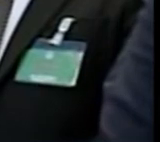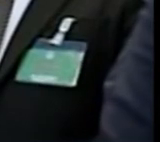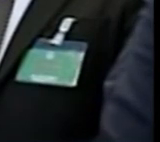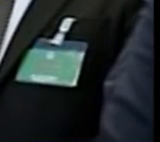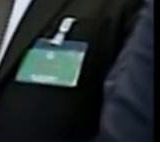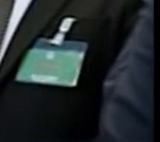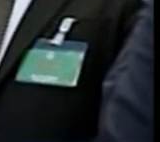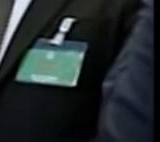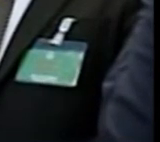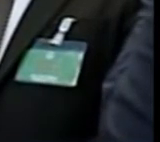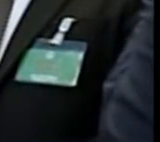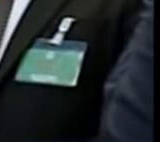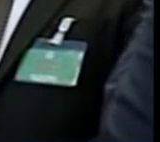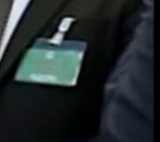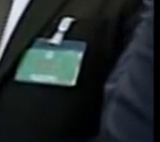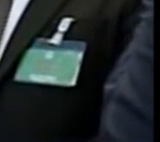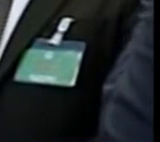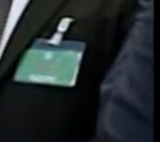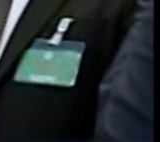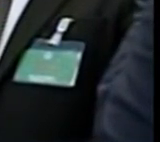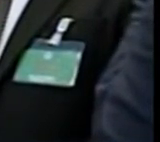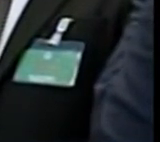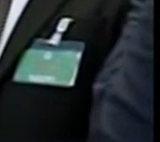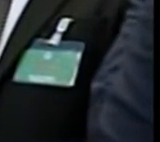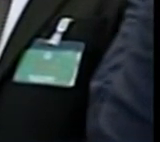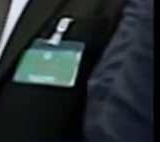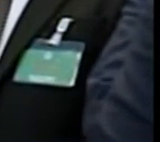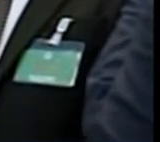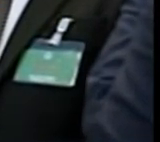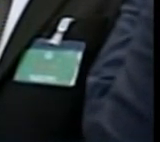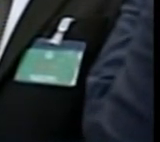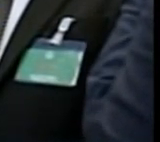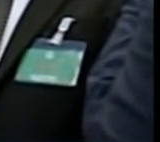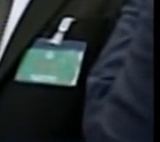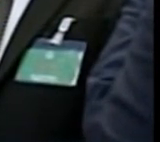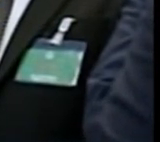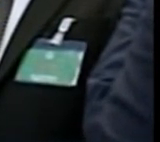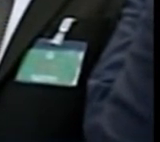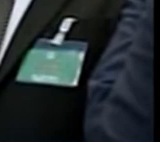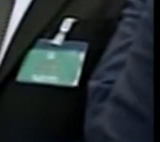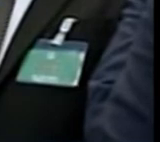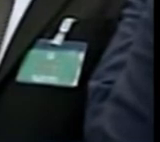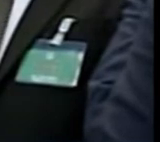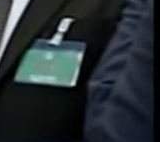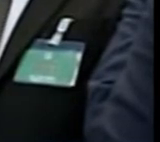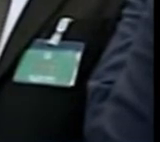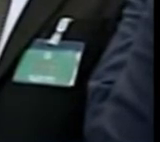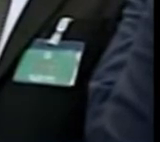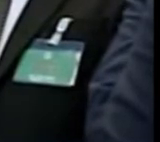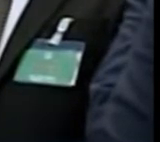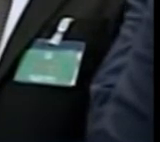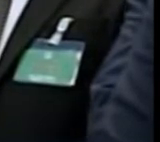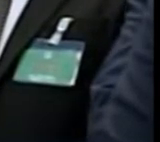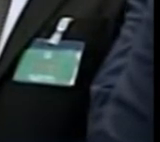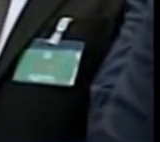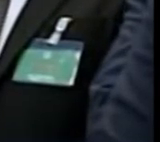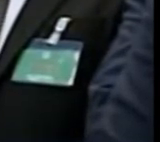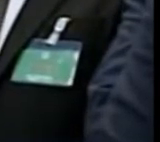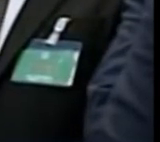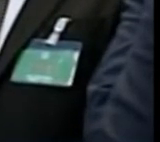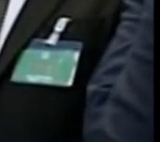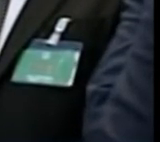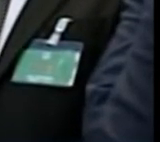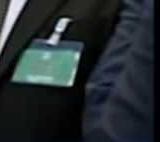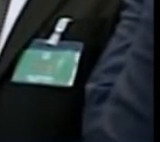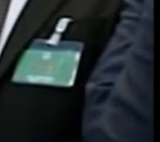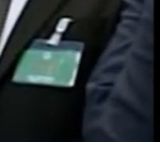Es importante que pueblos y autoridades de la región tengamos la capacidad